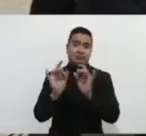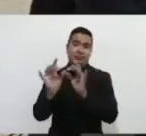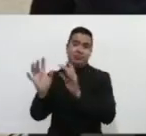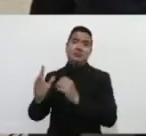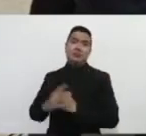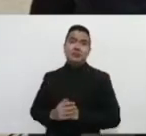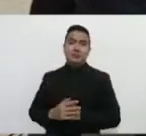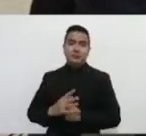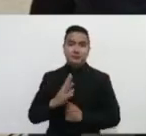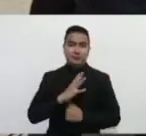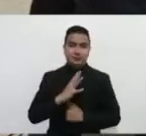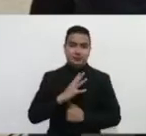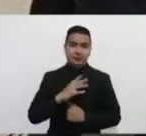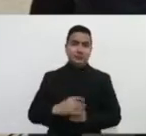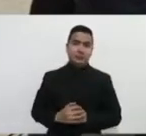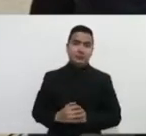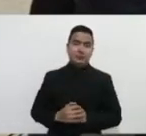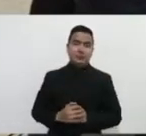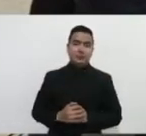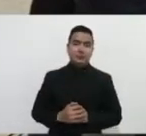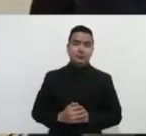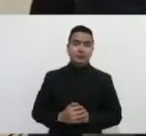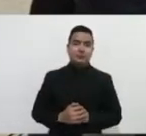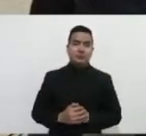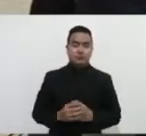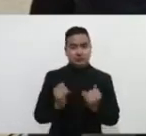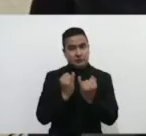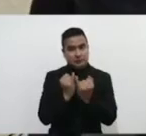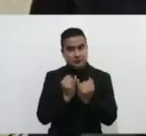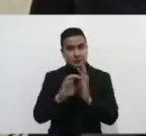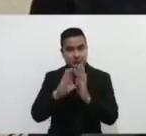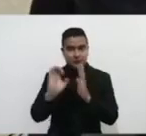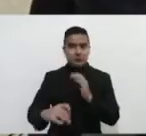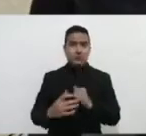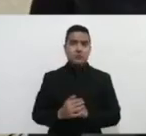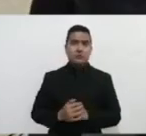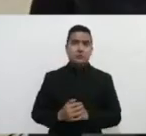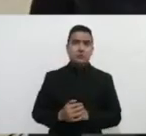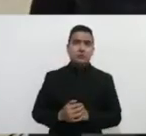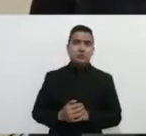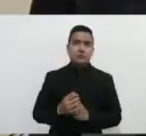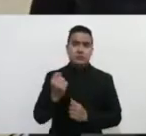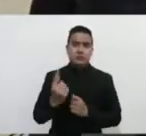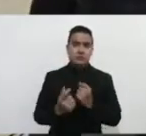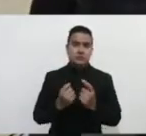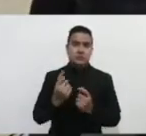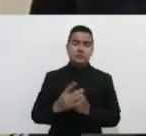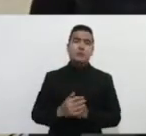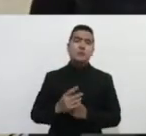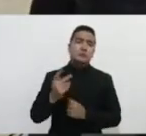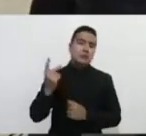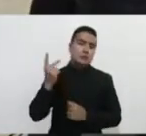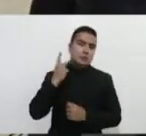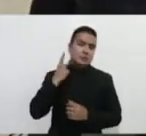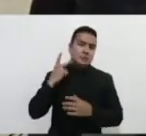pueden dar. O también, por ejemplo, como los partidos políticos postulan a las mujeres, pero